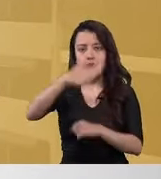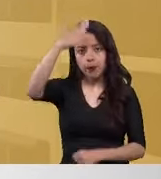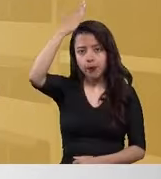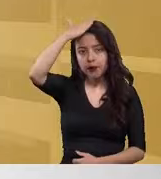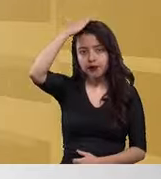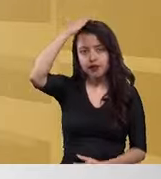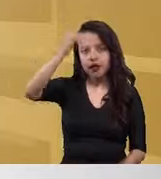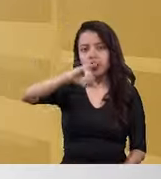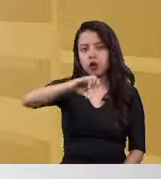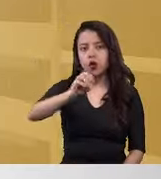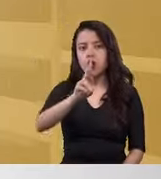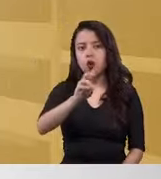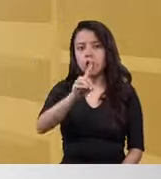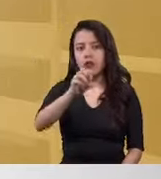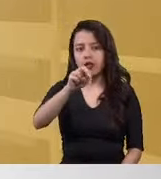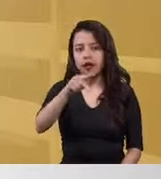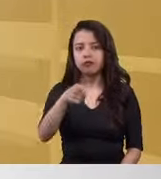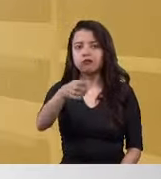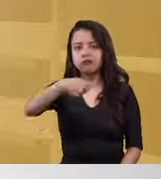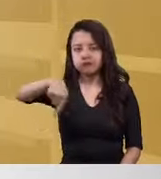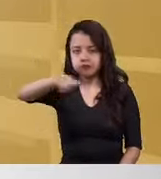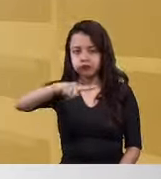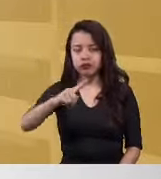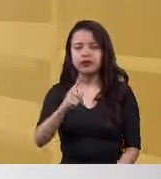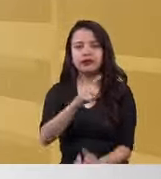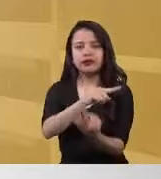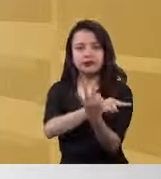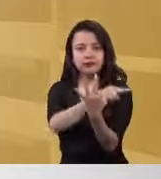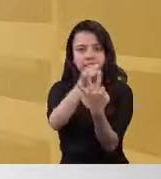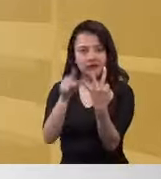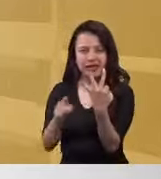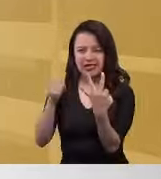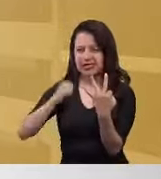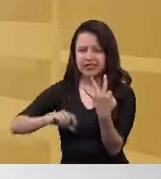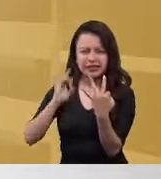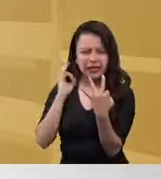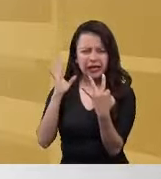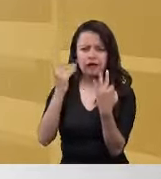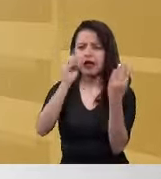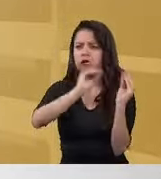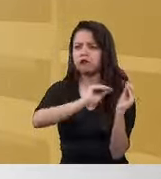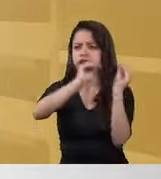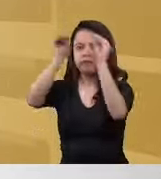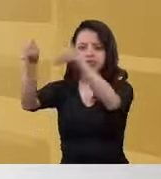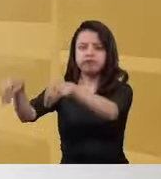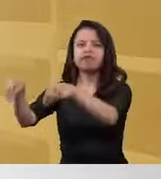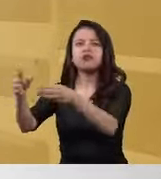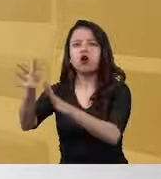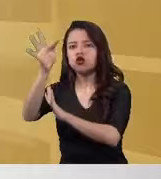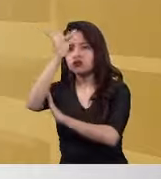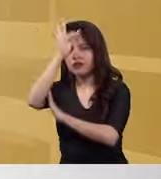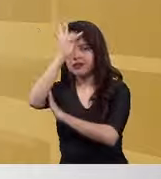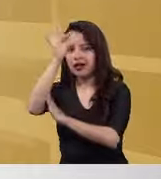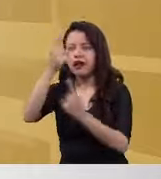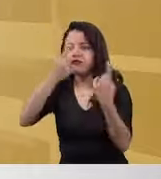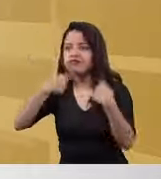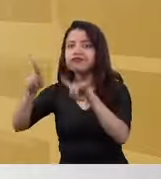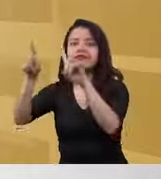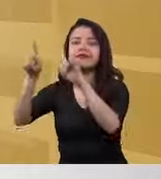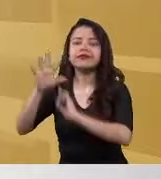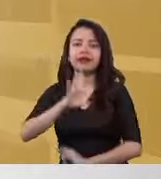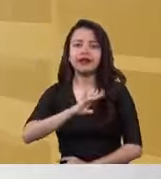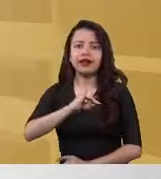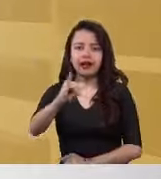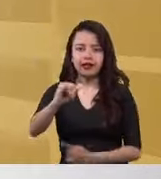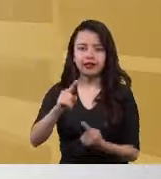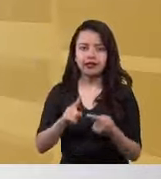dejando 15 personas lesionadas, 3 de ellas trasladadas a Cali para recibir atención médica especializada. Los jamundeños, como Lina